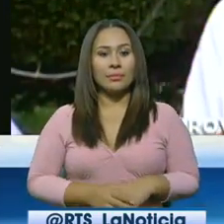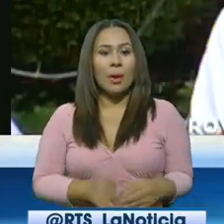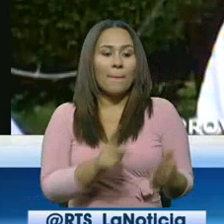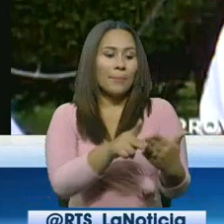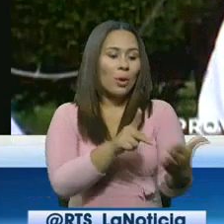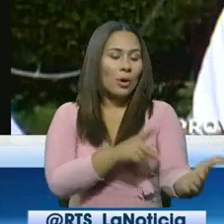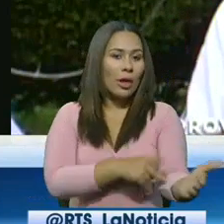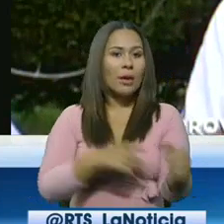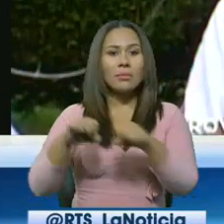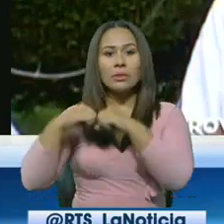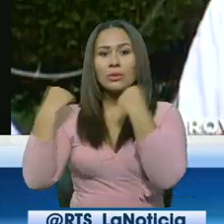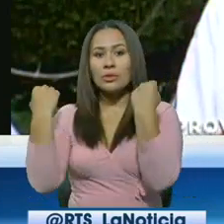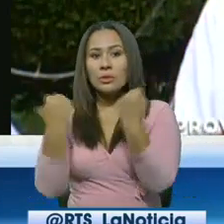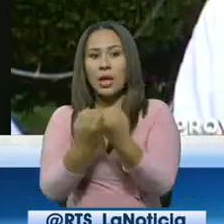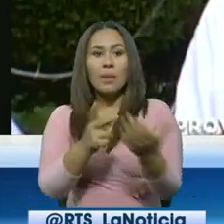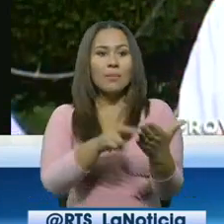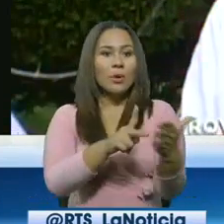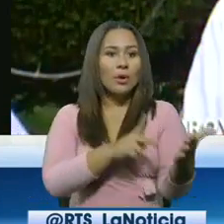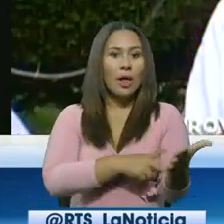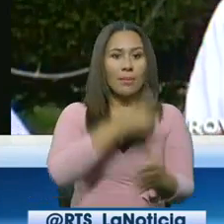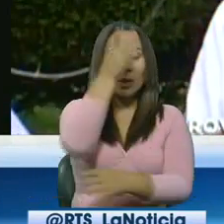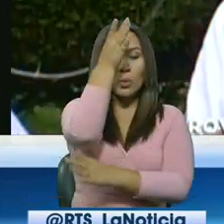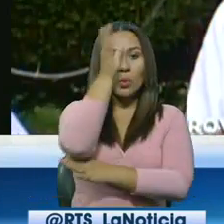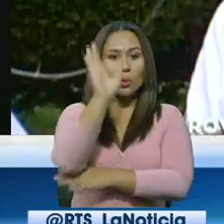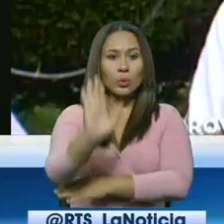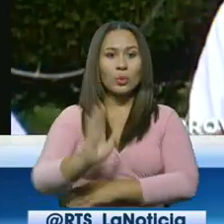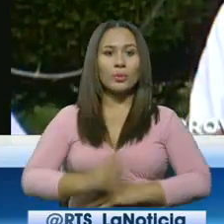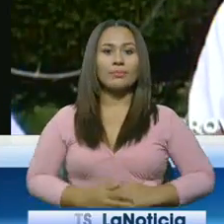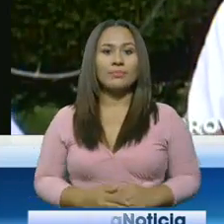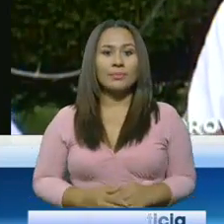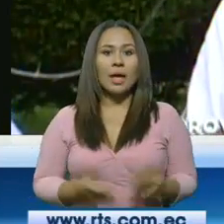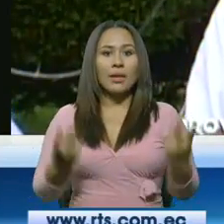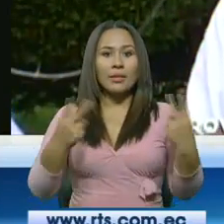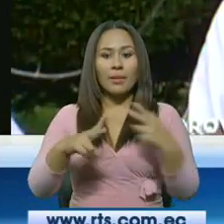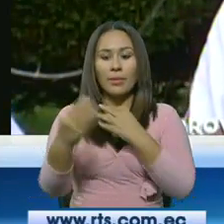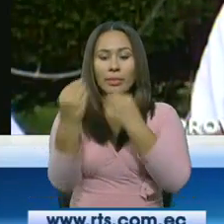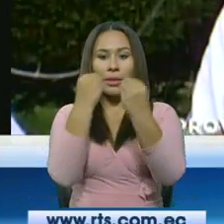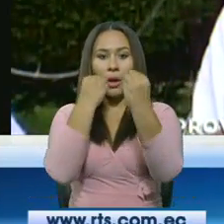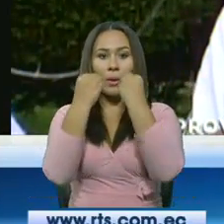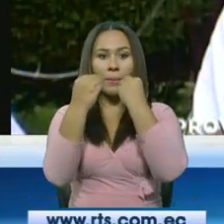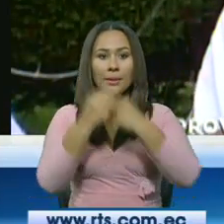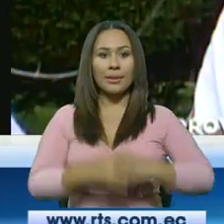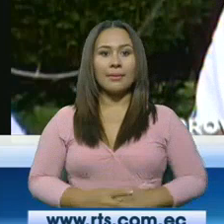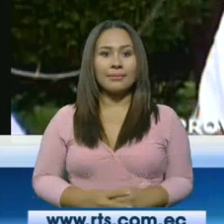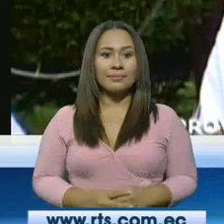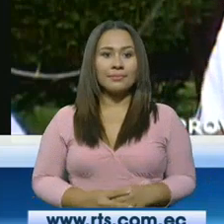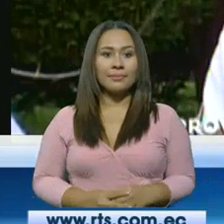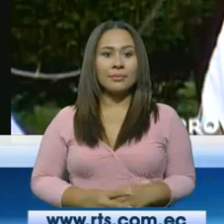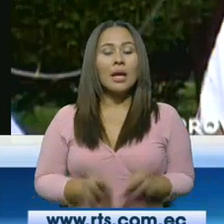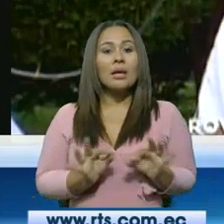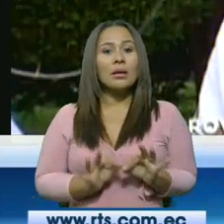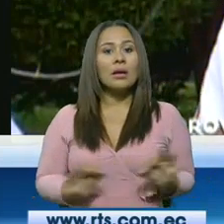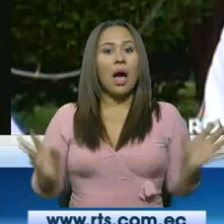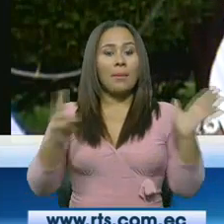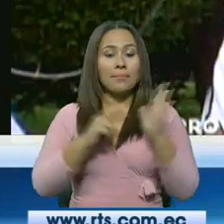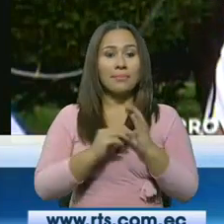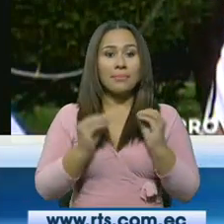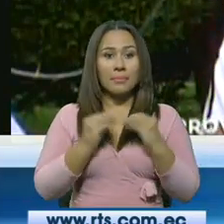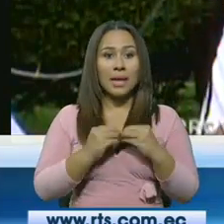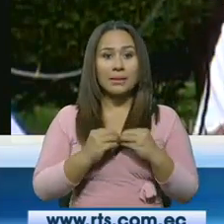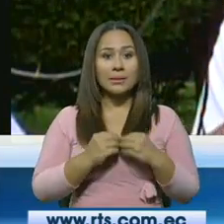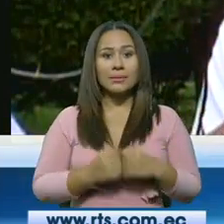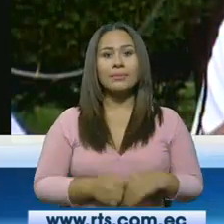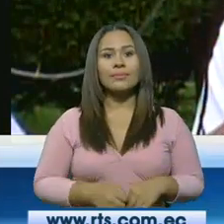programación social, cultural, deportiva, inclusive gastronómica. Eso, adicionalmente a ello, también como